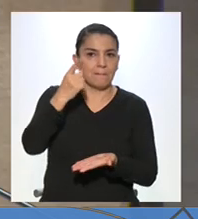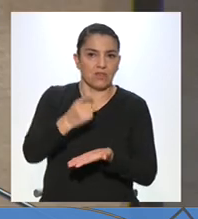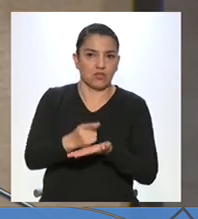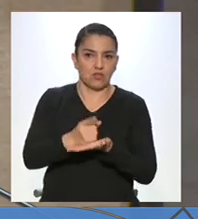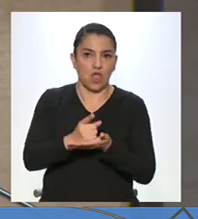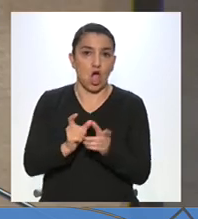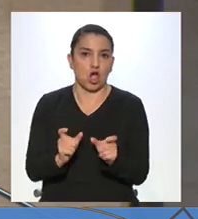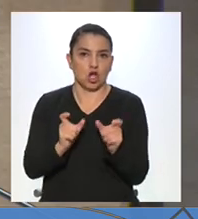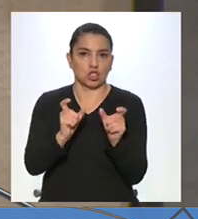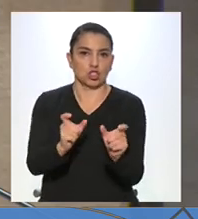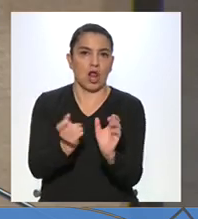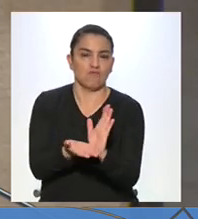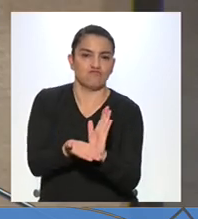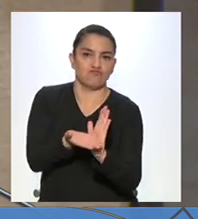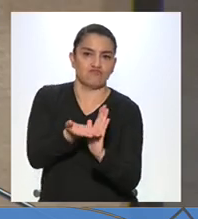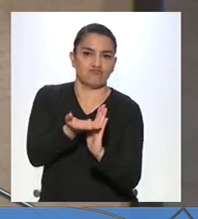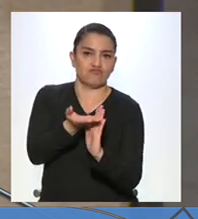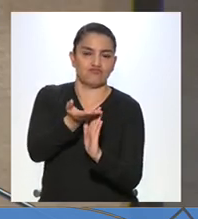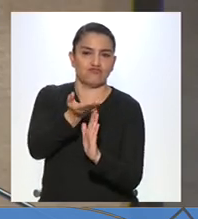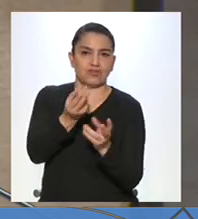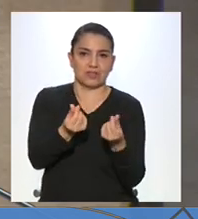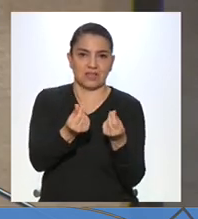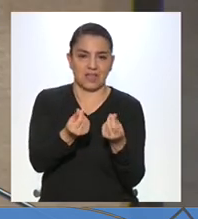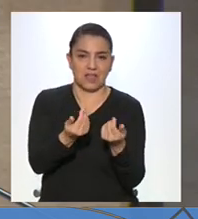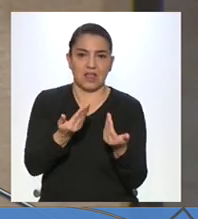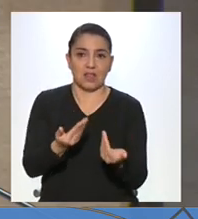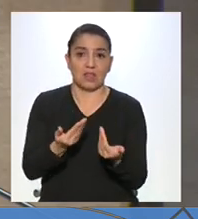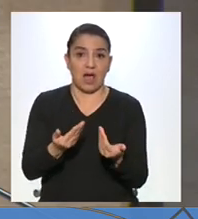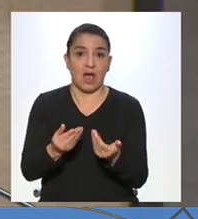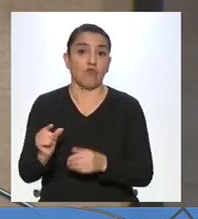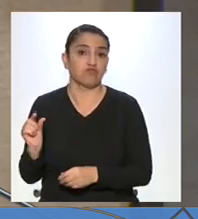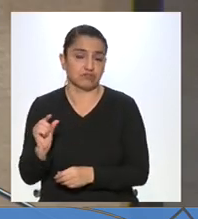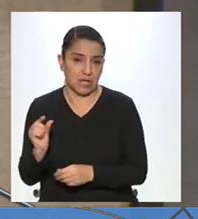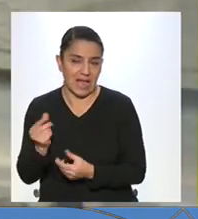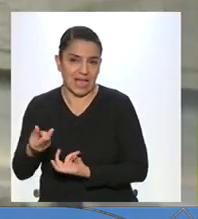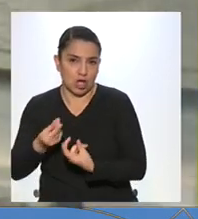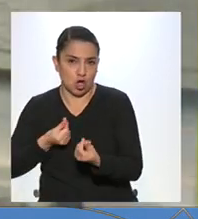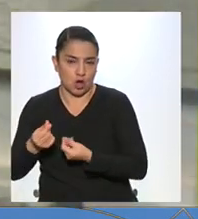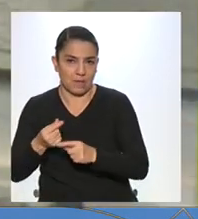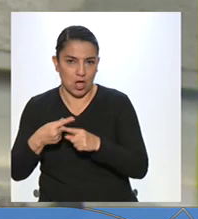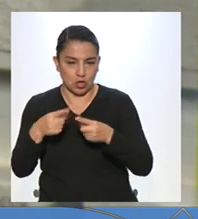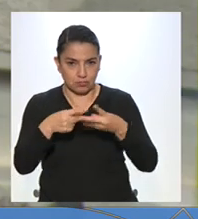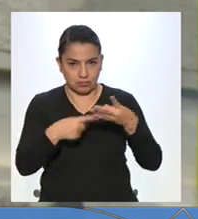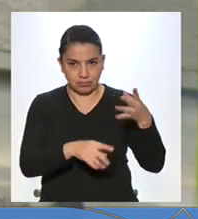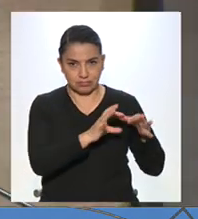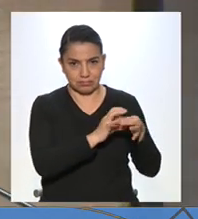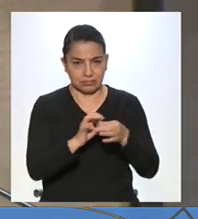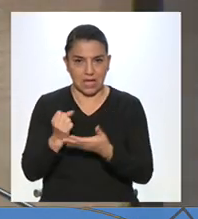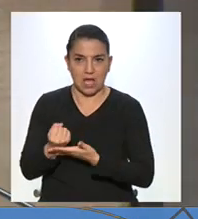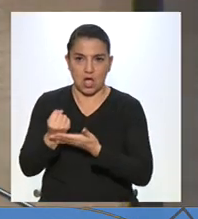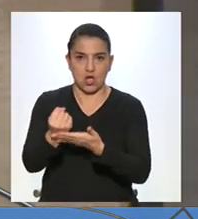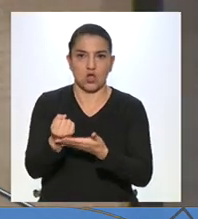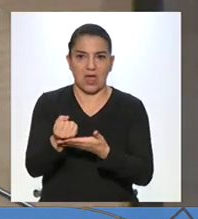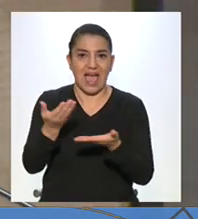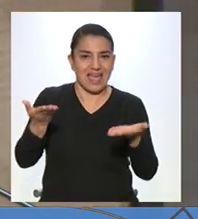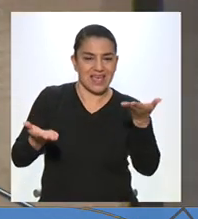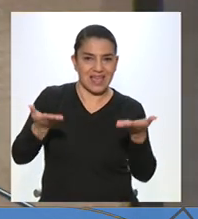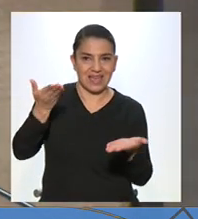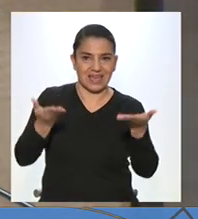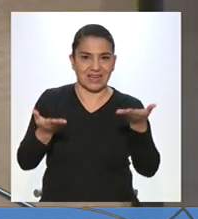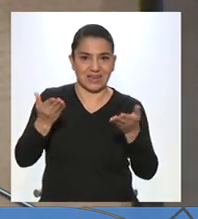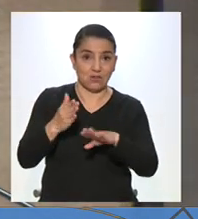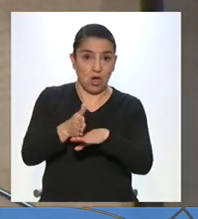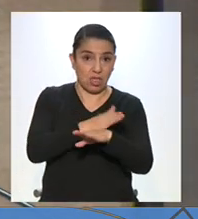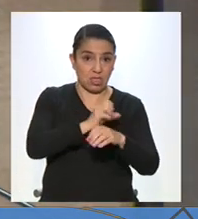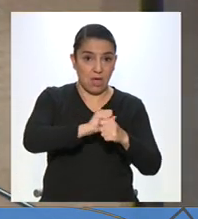inflación, tarea que será menos costosa para la economía en la medida que otros actores contribuyan a restaurar los equilibrios macroeconómicos que se han ido perdiendo durante la